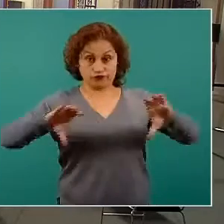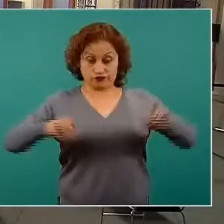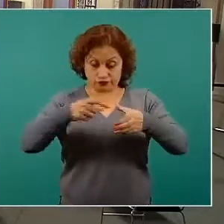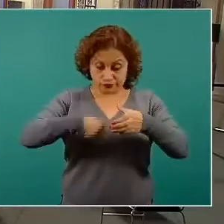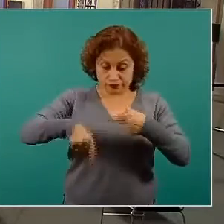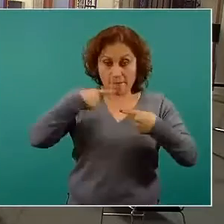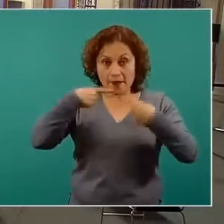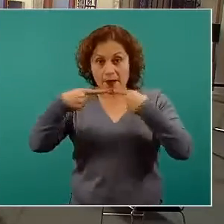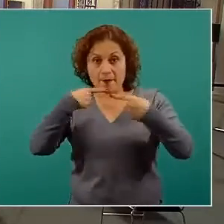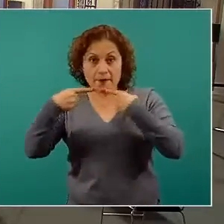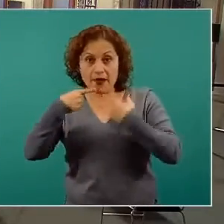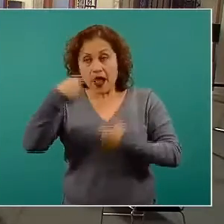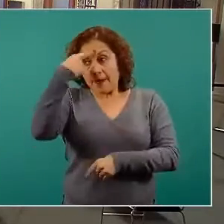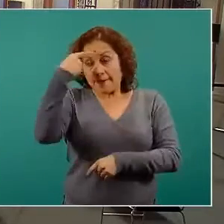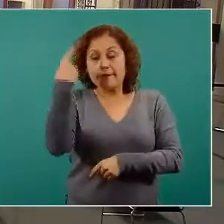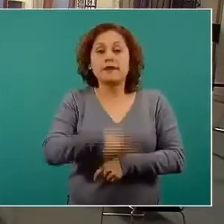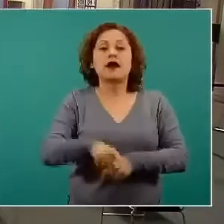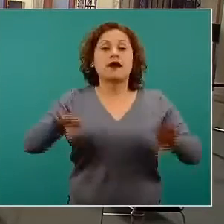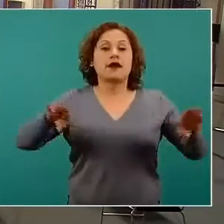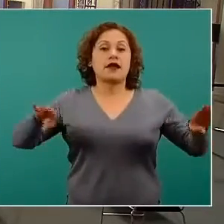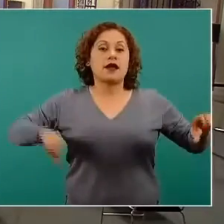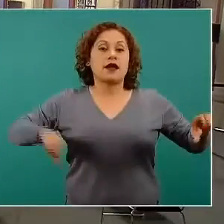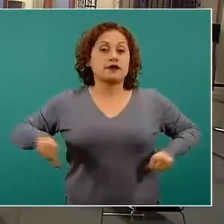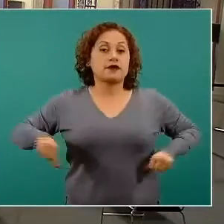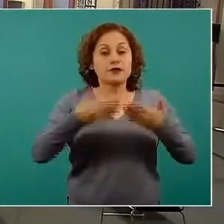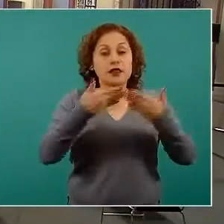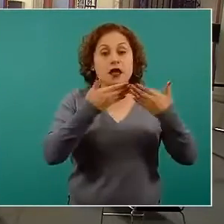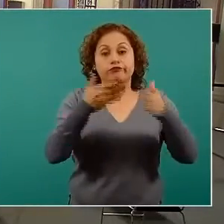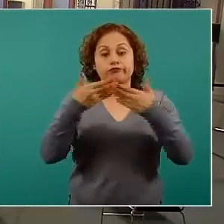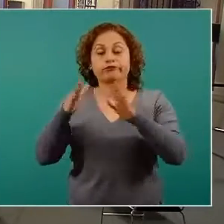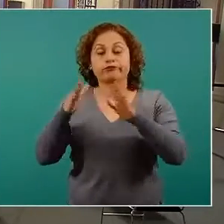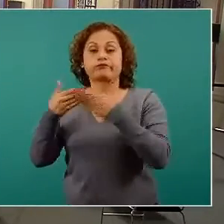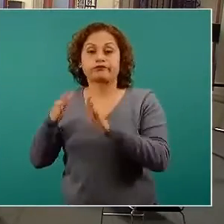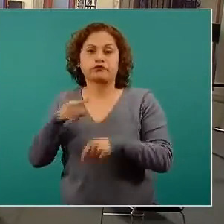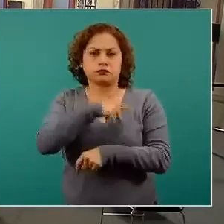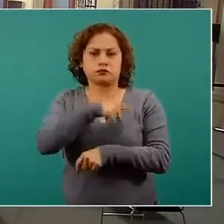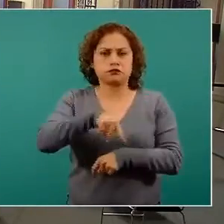sobre la apertura de las actividades socioeconómicas.